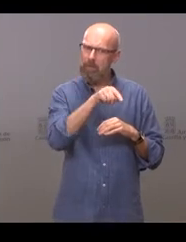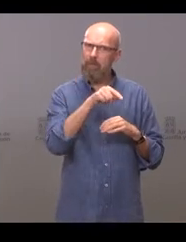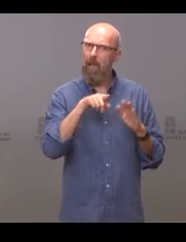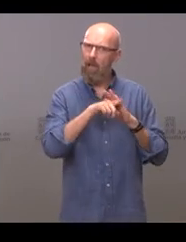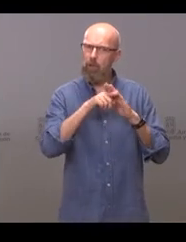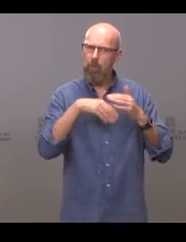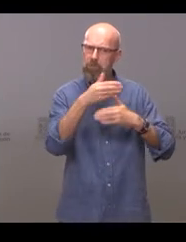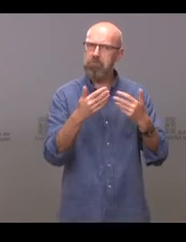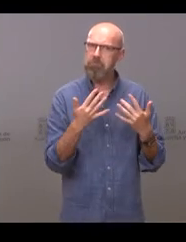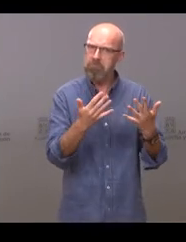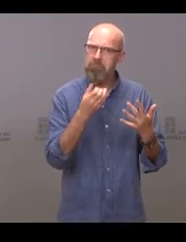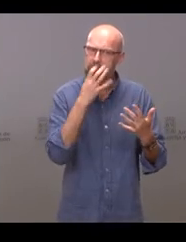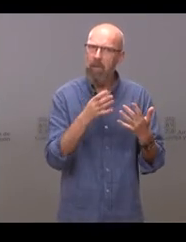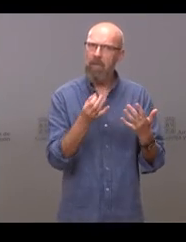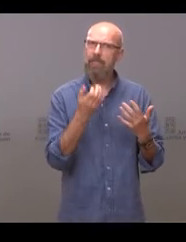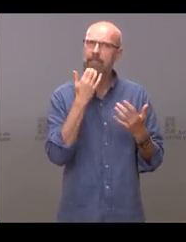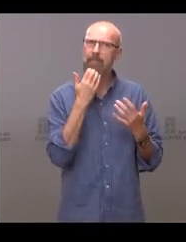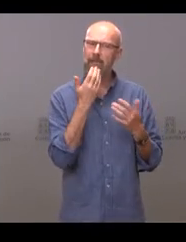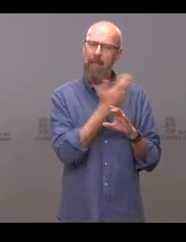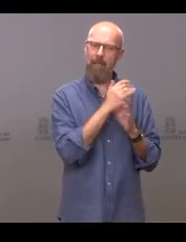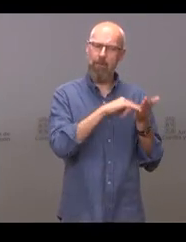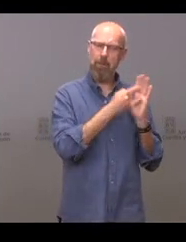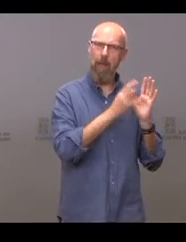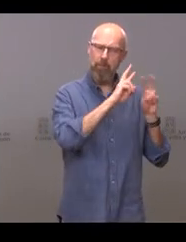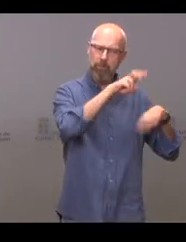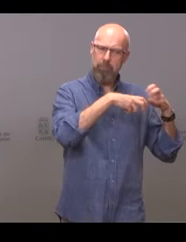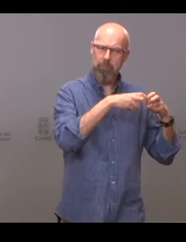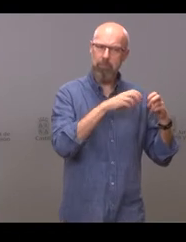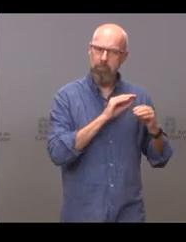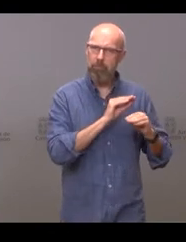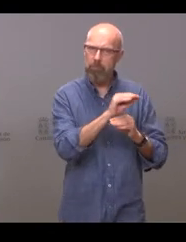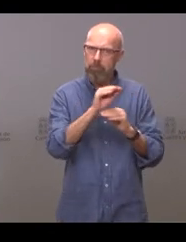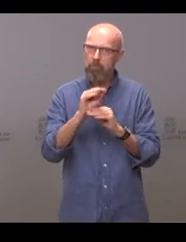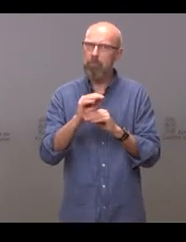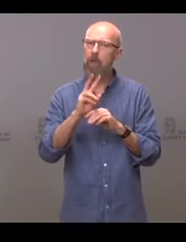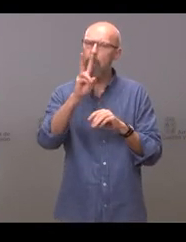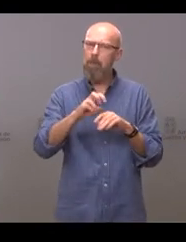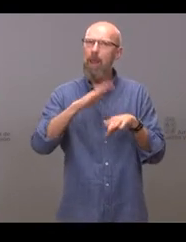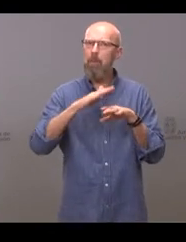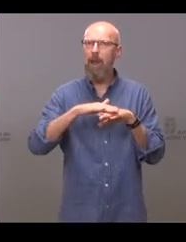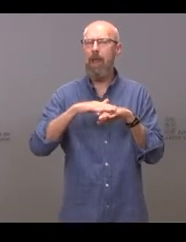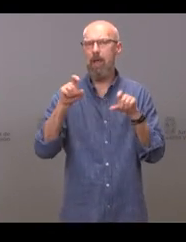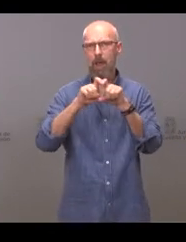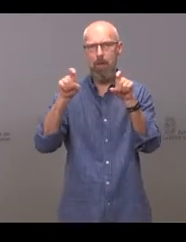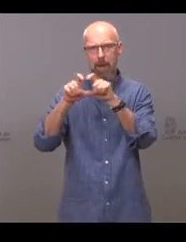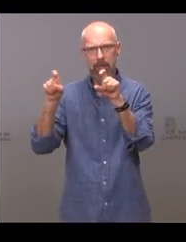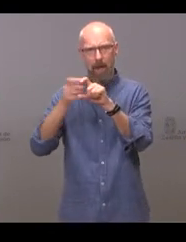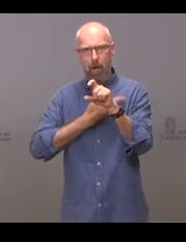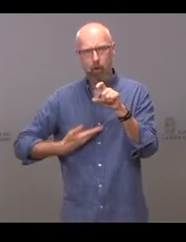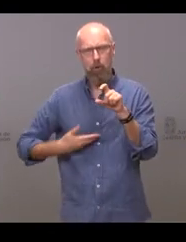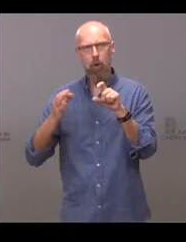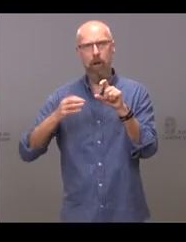y si están llegando a tiempo para tanto para los empresarios y los profesionales